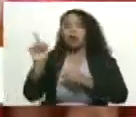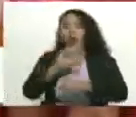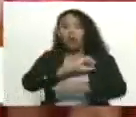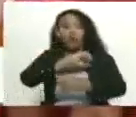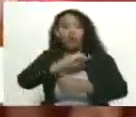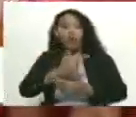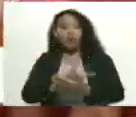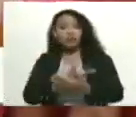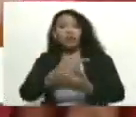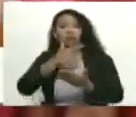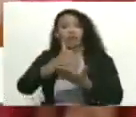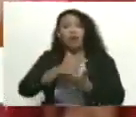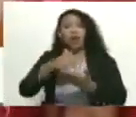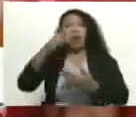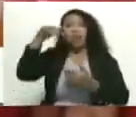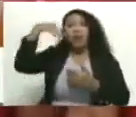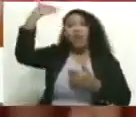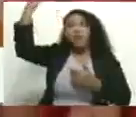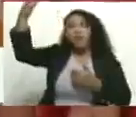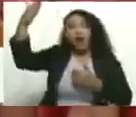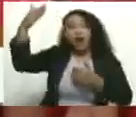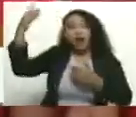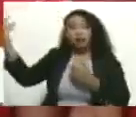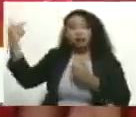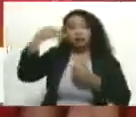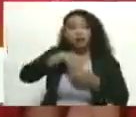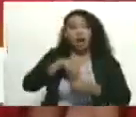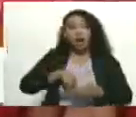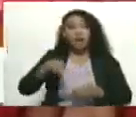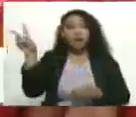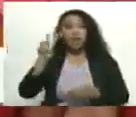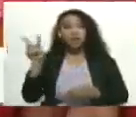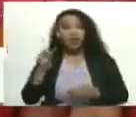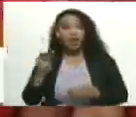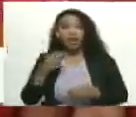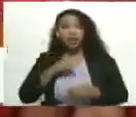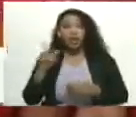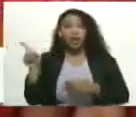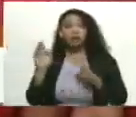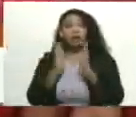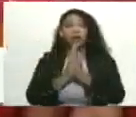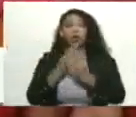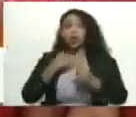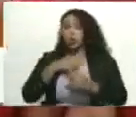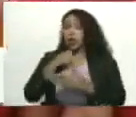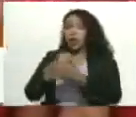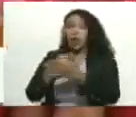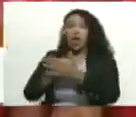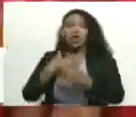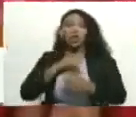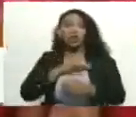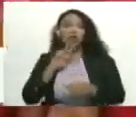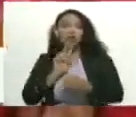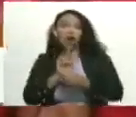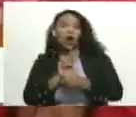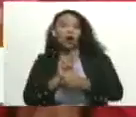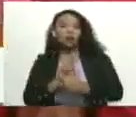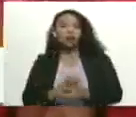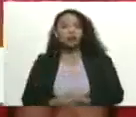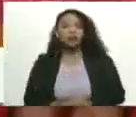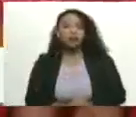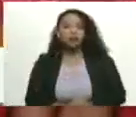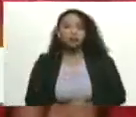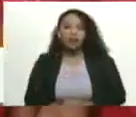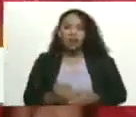armadas extranjeras que vinieran a Venezuela, ellos son unos santos. Si nosotros les reclamamos por eso, nosotros somos los violentos.